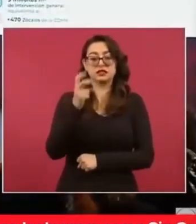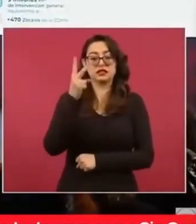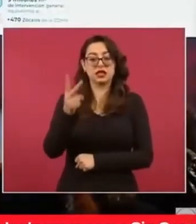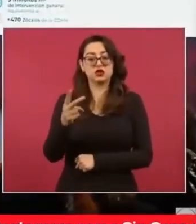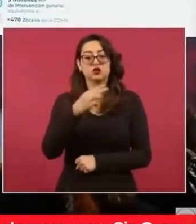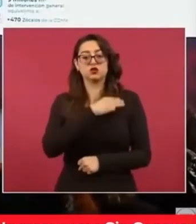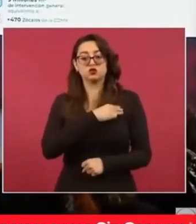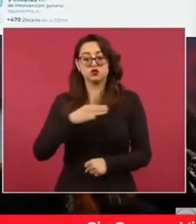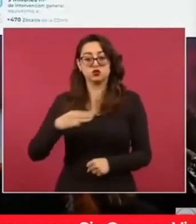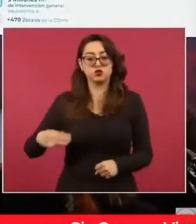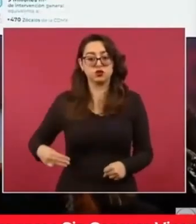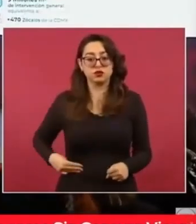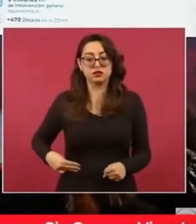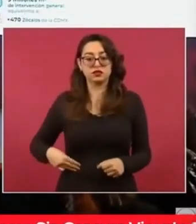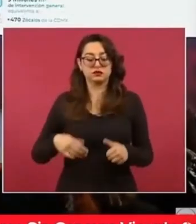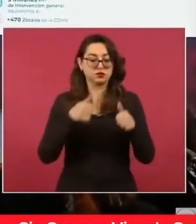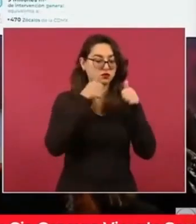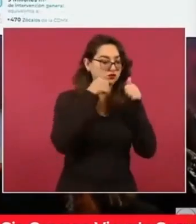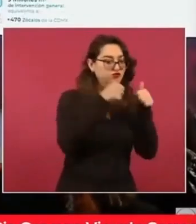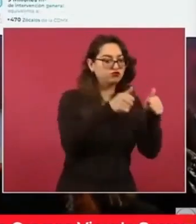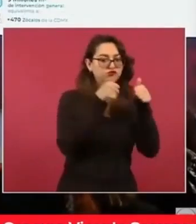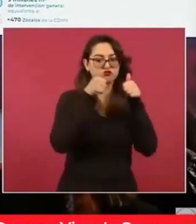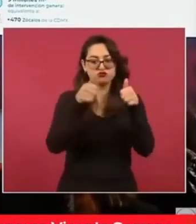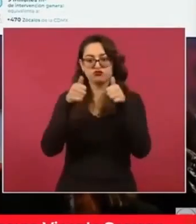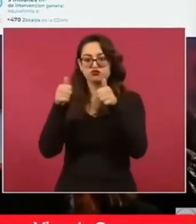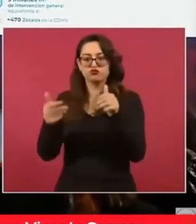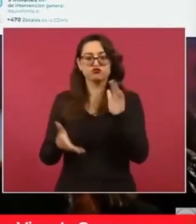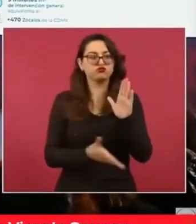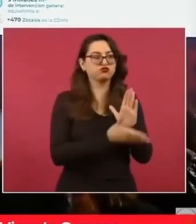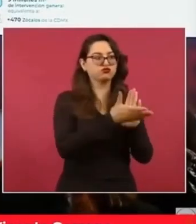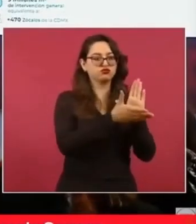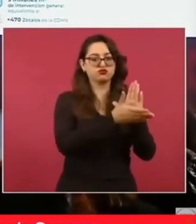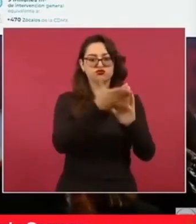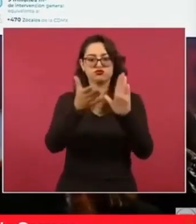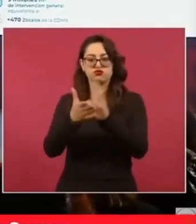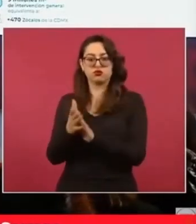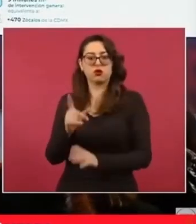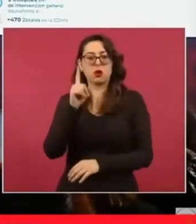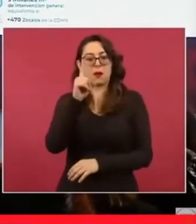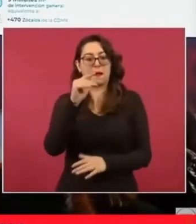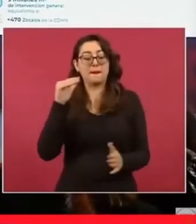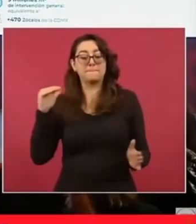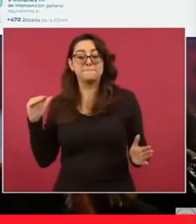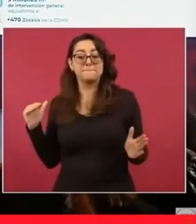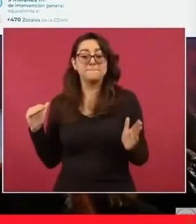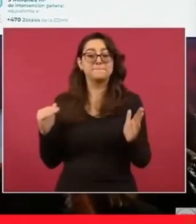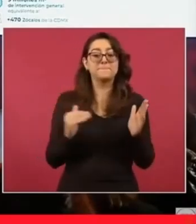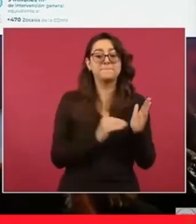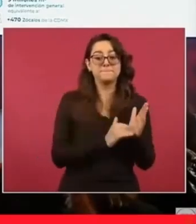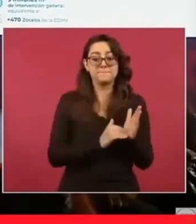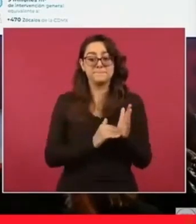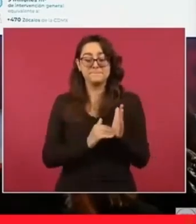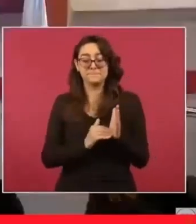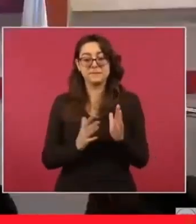desde el 2019 al día de hoy. Estamos hablando de un total de prácticamente 1,000 obras a nivel